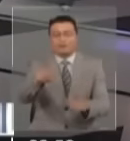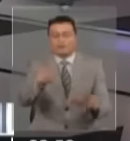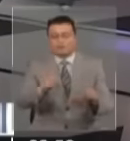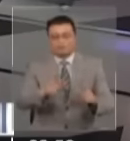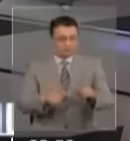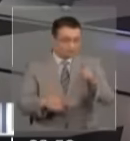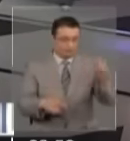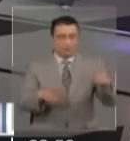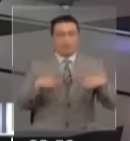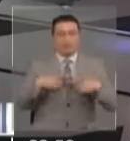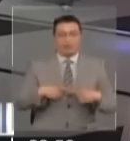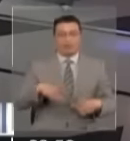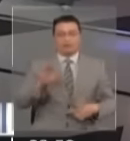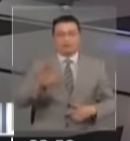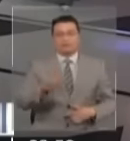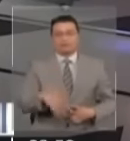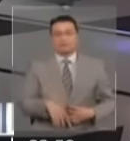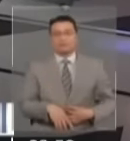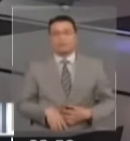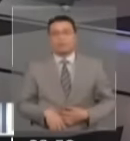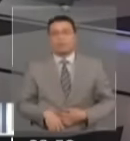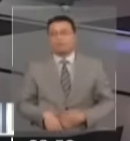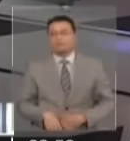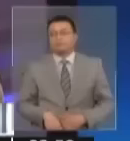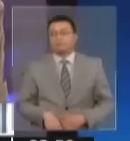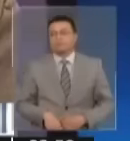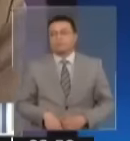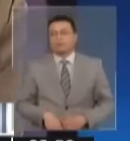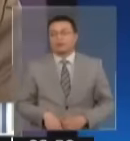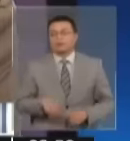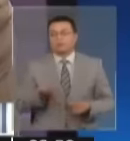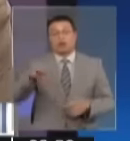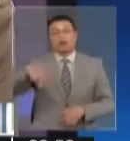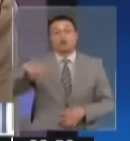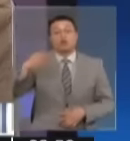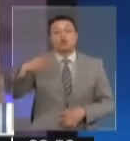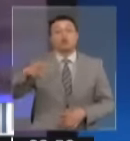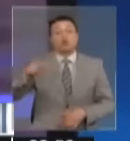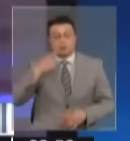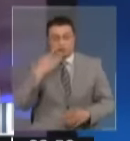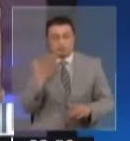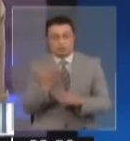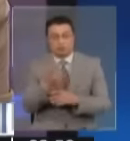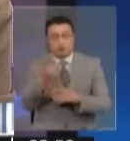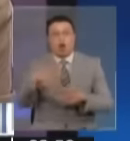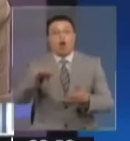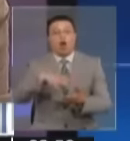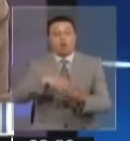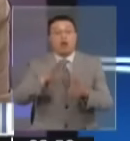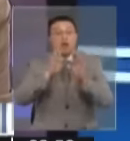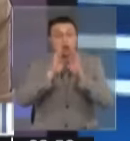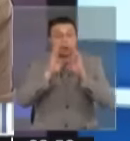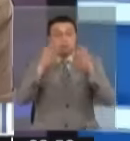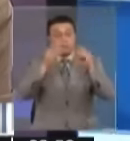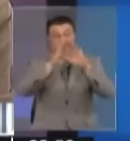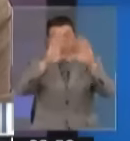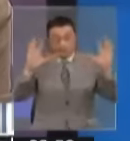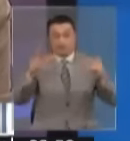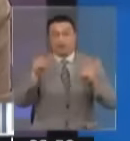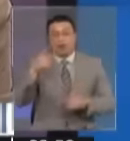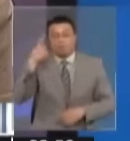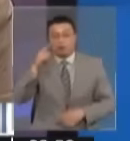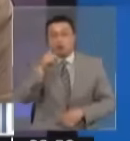que descanse un poquito Andrés. 30 segundos. Mira, en Ñuñoa presenta una comuna limpia, sustentable, ambientalista. Y una de